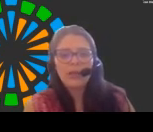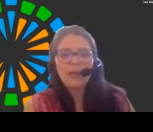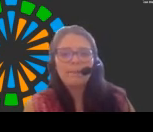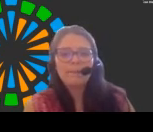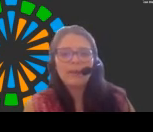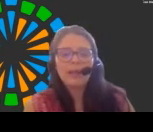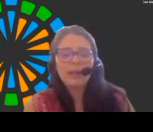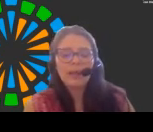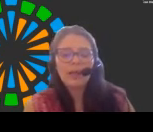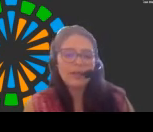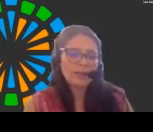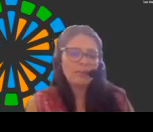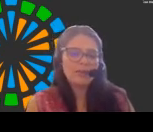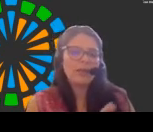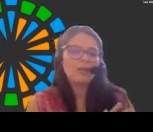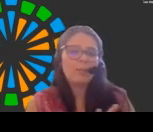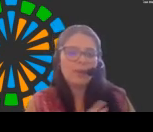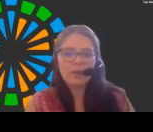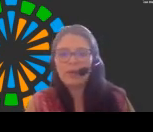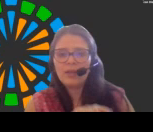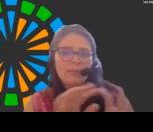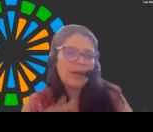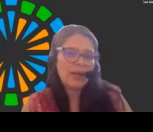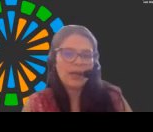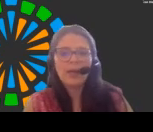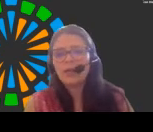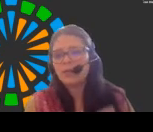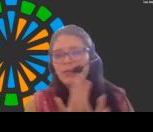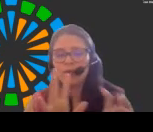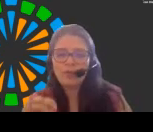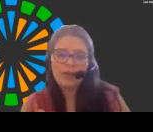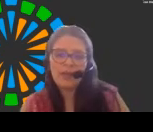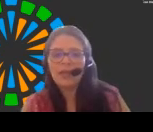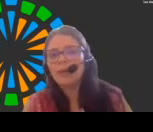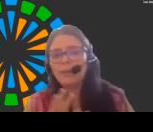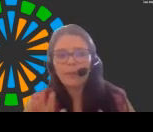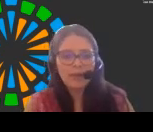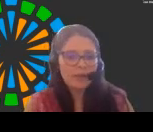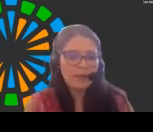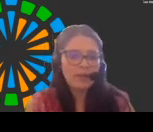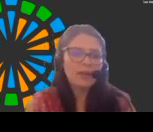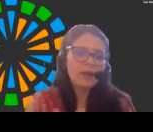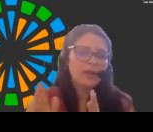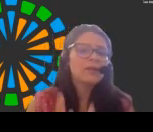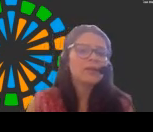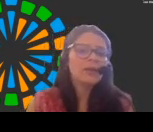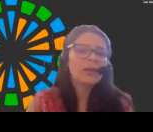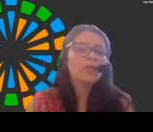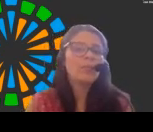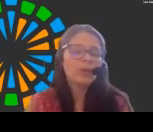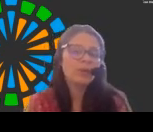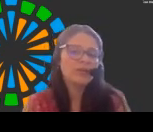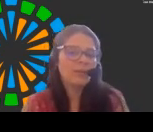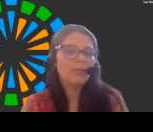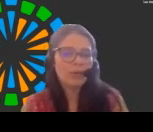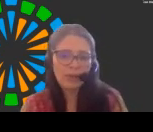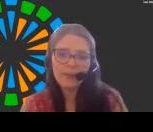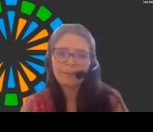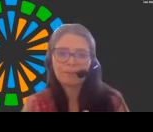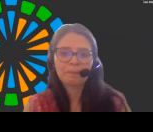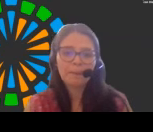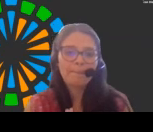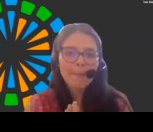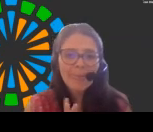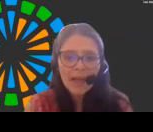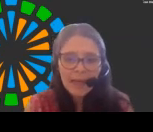en términos de la discapacidad es lo peor es mala se sufre verdad hay que hay que ir rompiendo ese